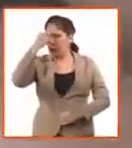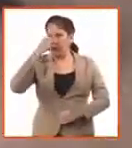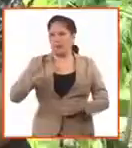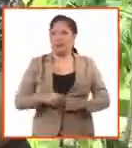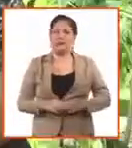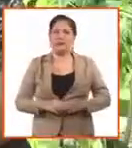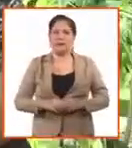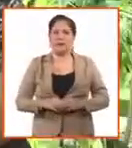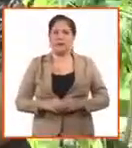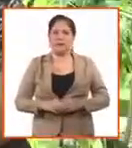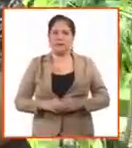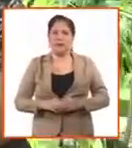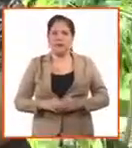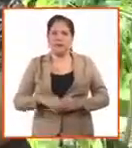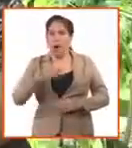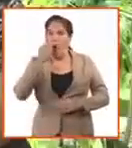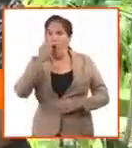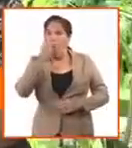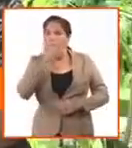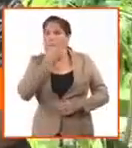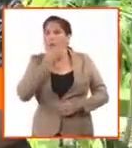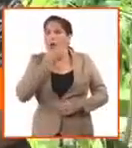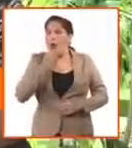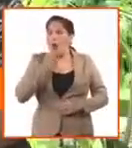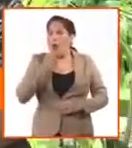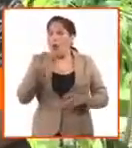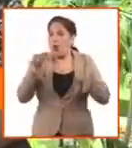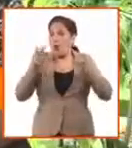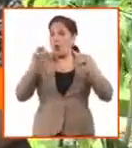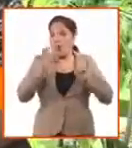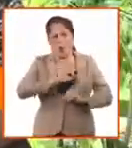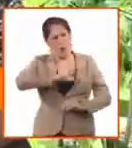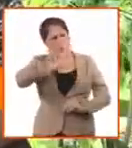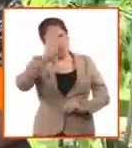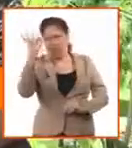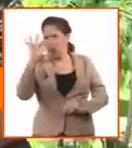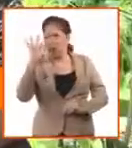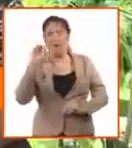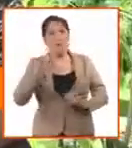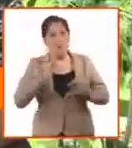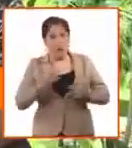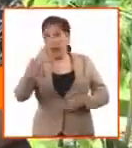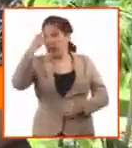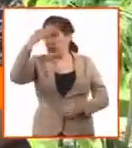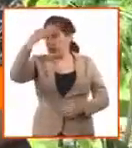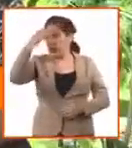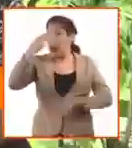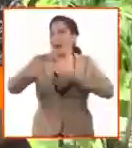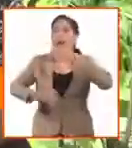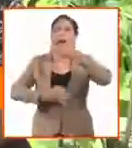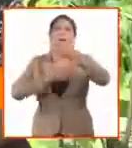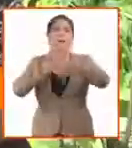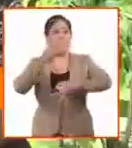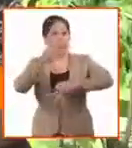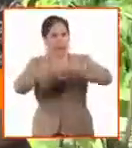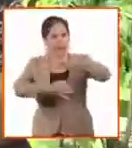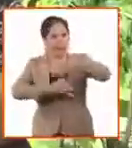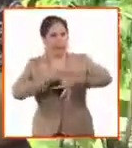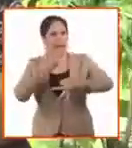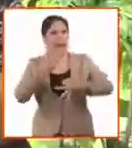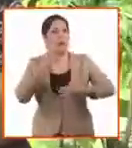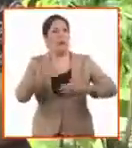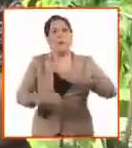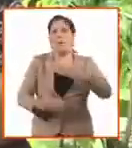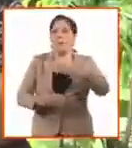estudios us el nombre nuevo nunca será algo terminado porque él mismo se explicaba que esto es un